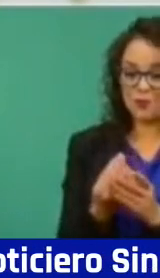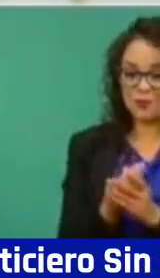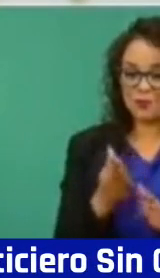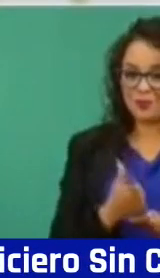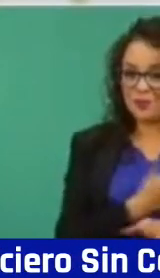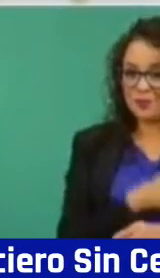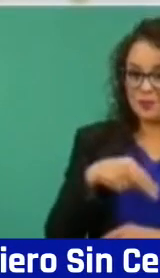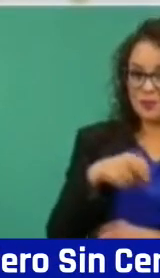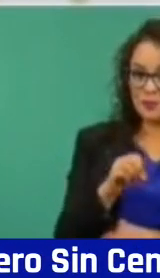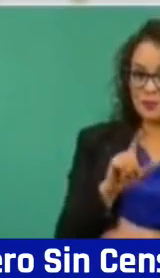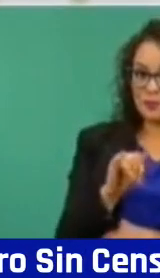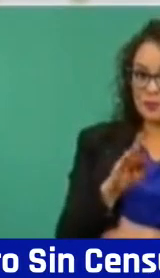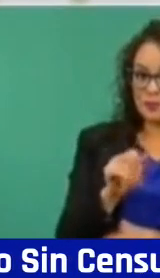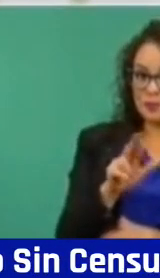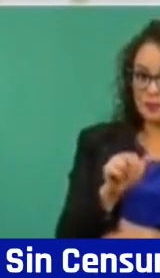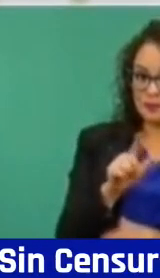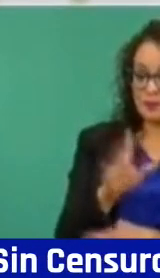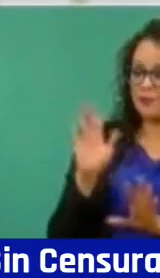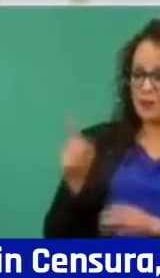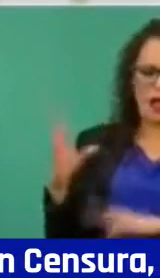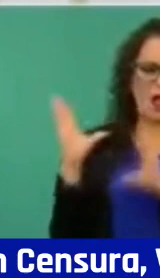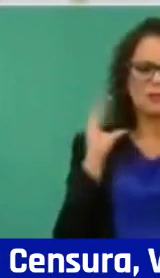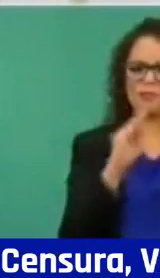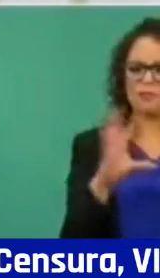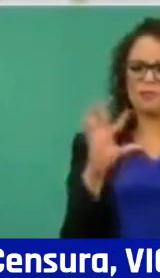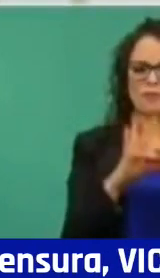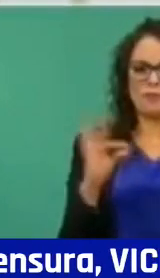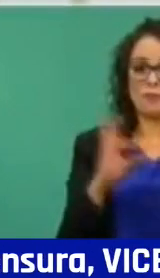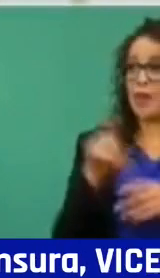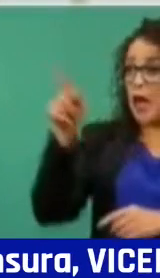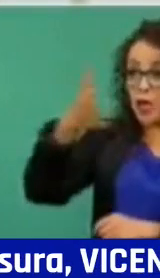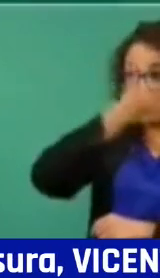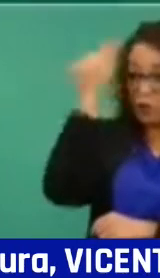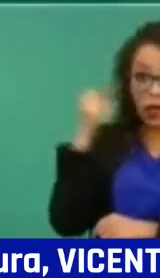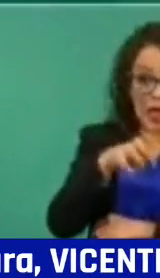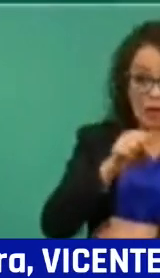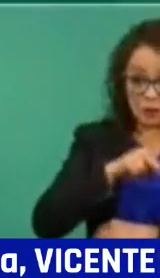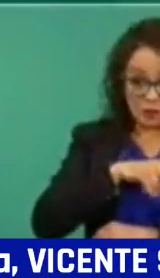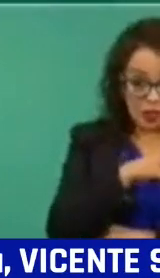les dice en la clase sin saber que era mi hijo